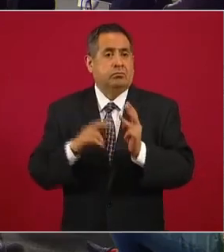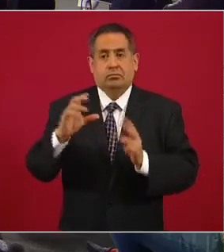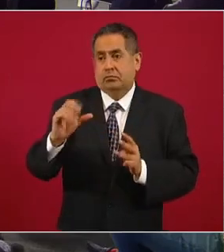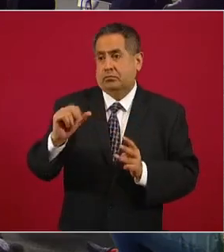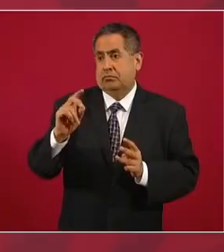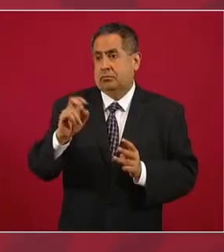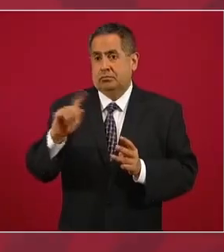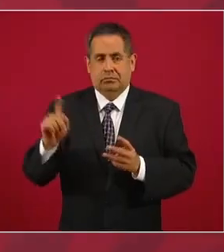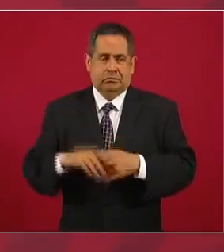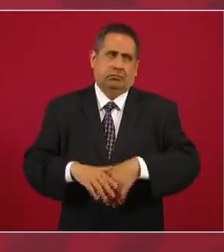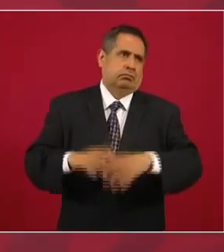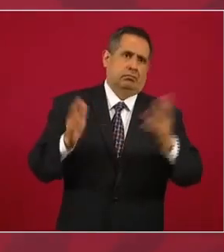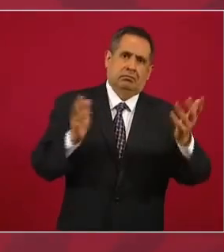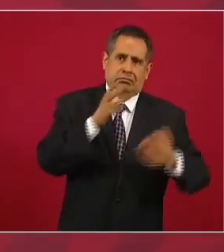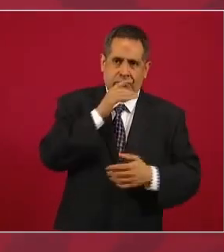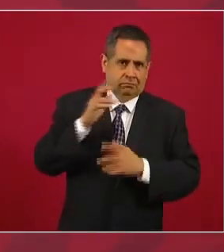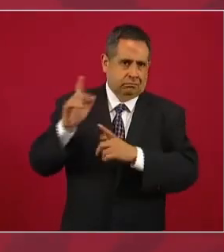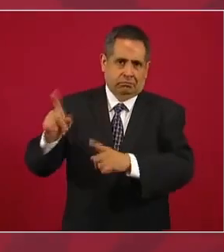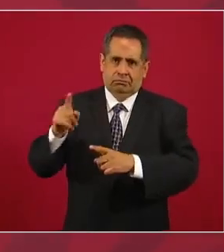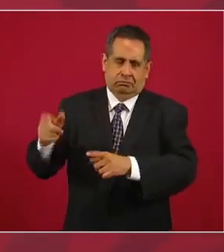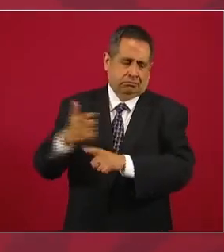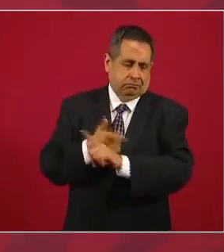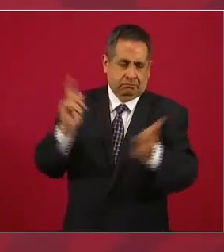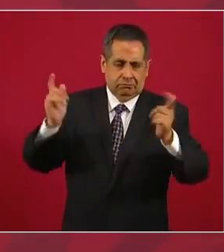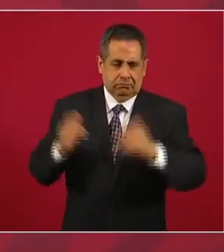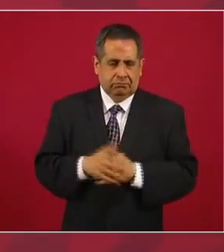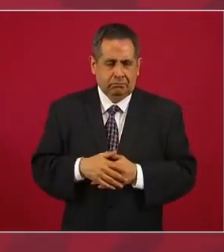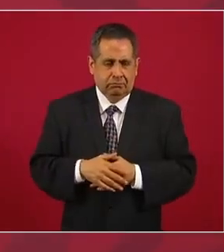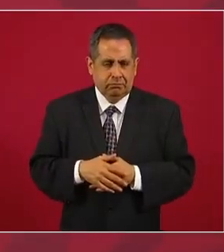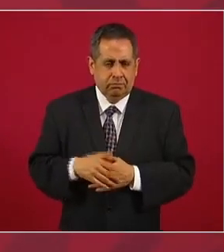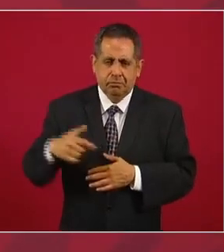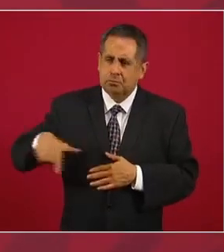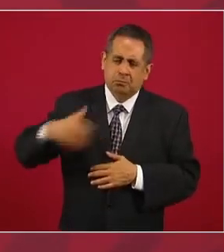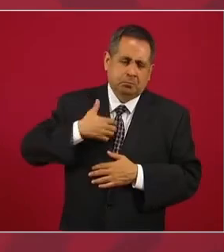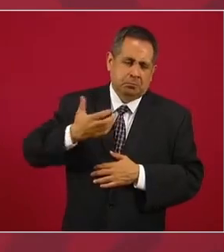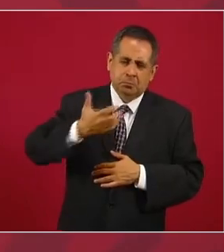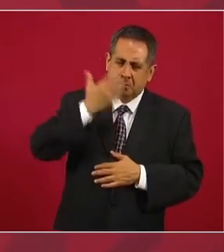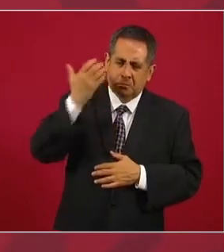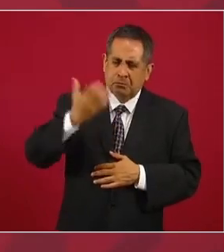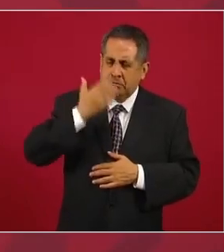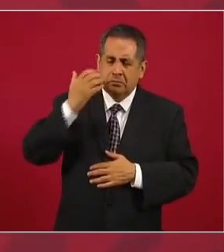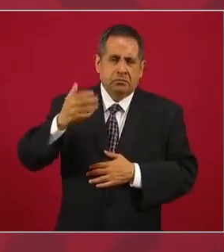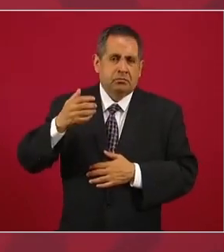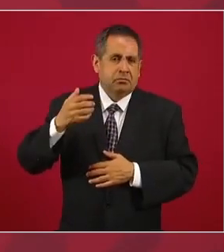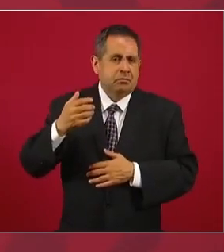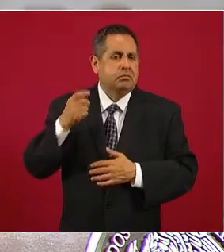Cárdenas. No, nosotros estamos acostumbrados